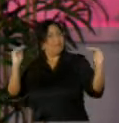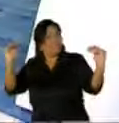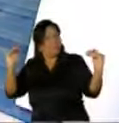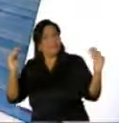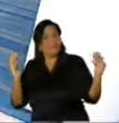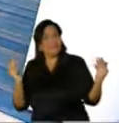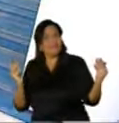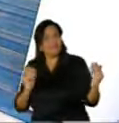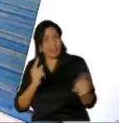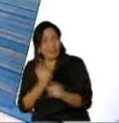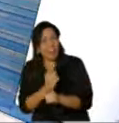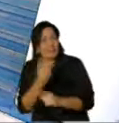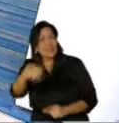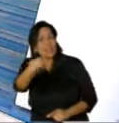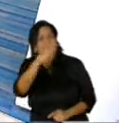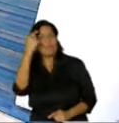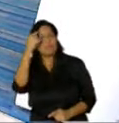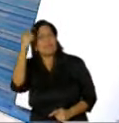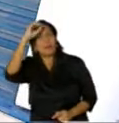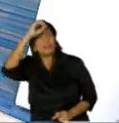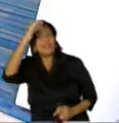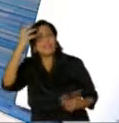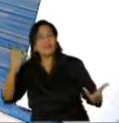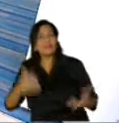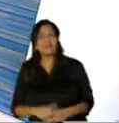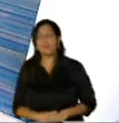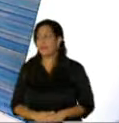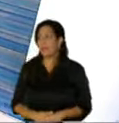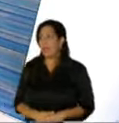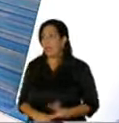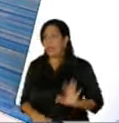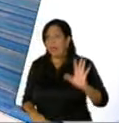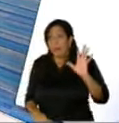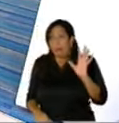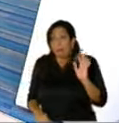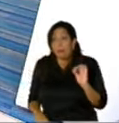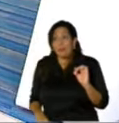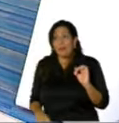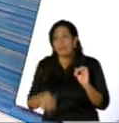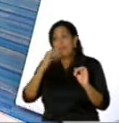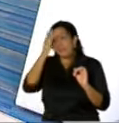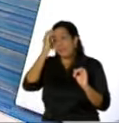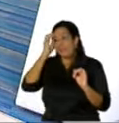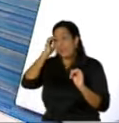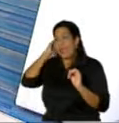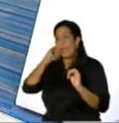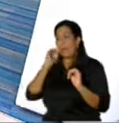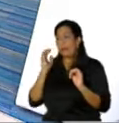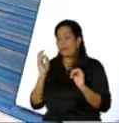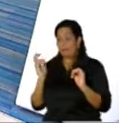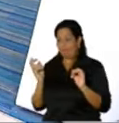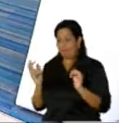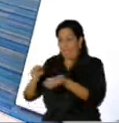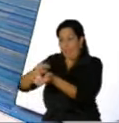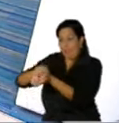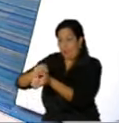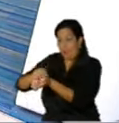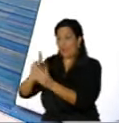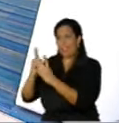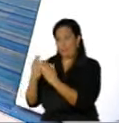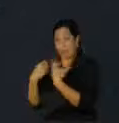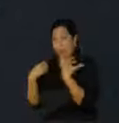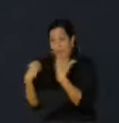paso. ¿Qué es para ustedes también? Bueno, el trabajar con tanto enfermeros del Departamento de